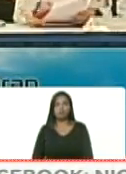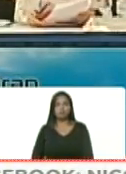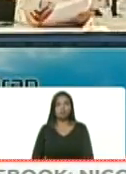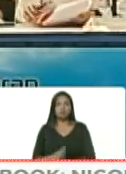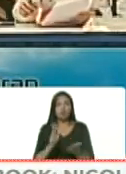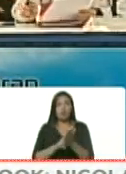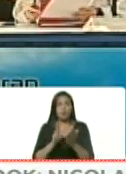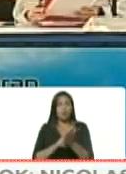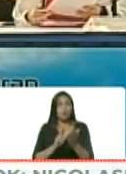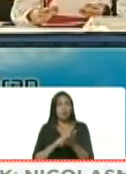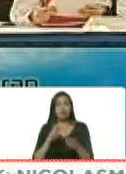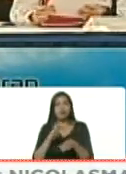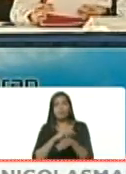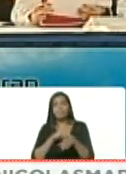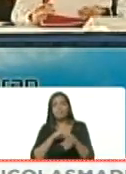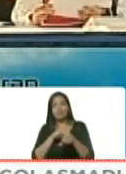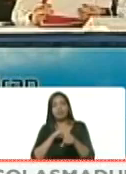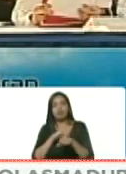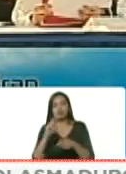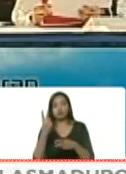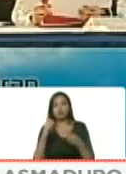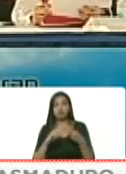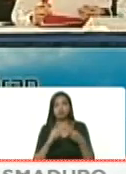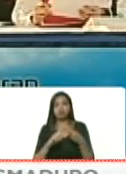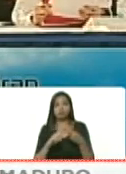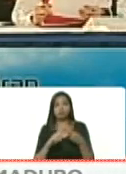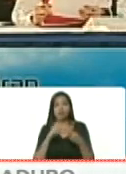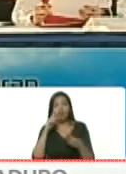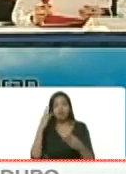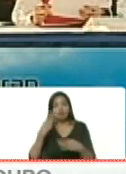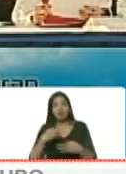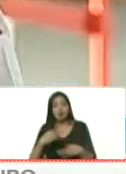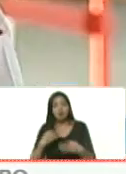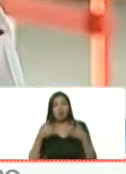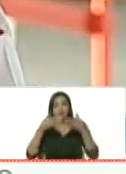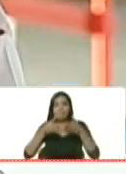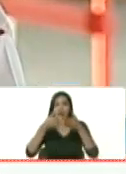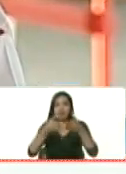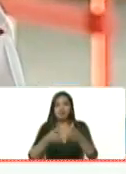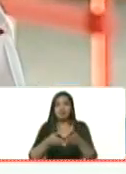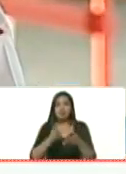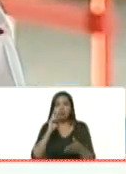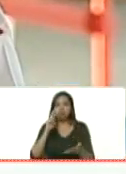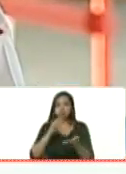Aprobado, ministro. Segundo. En la mesa de seguridad marítima se